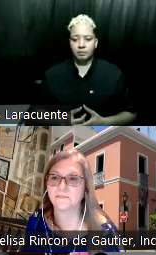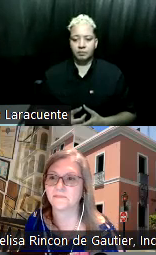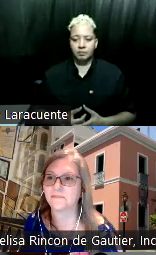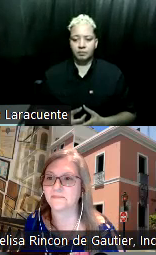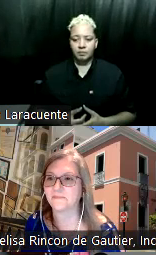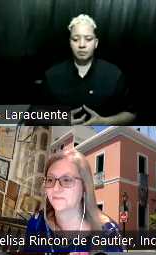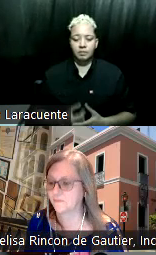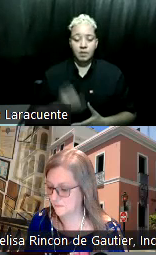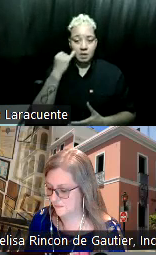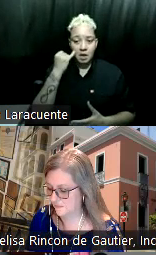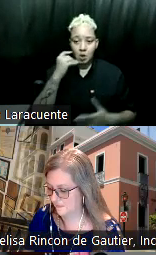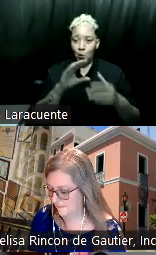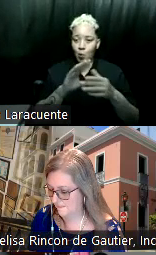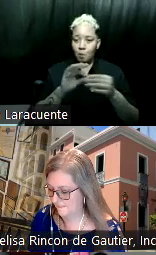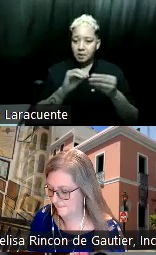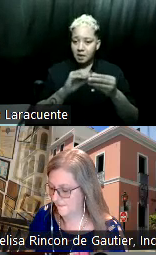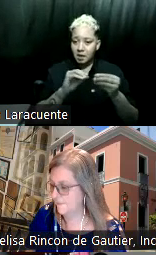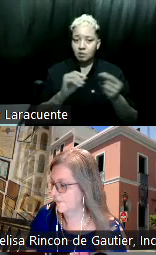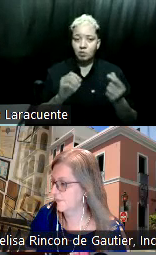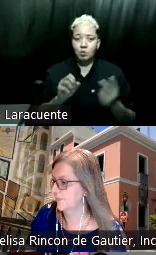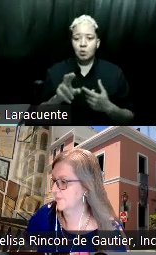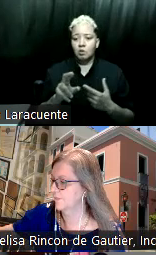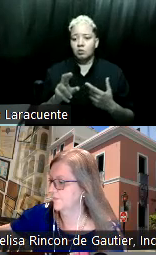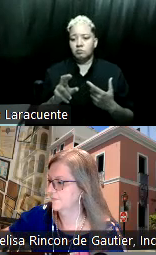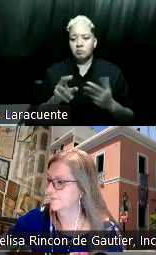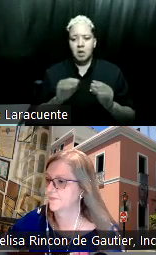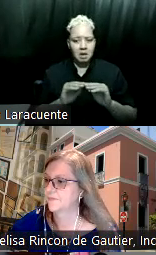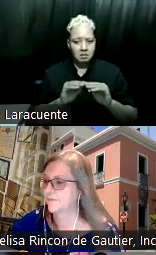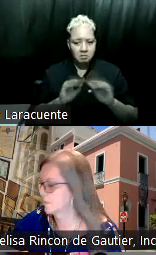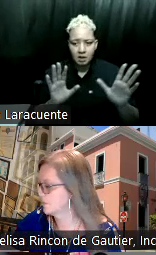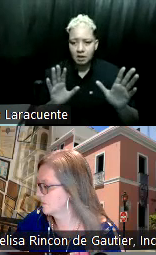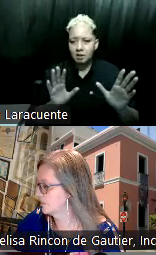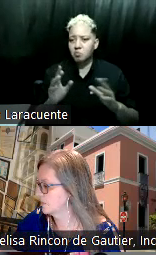eh, algún comentario o alguna aclaración.